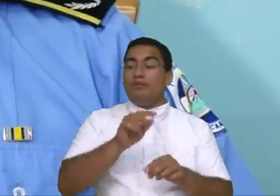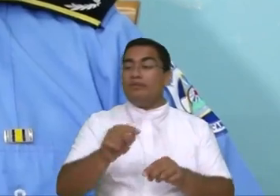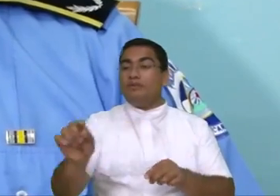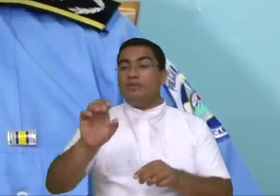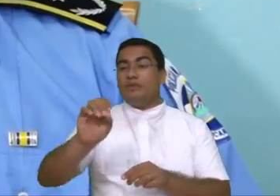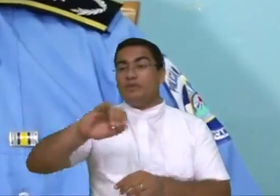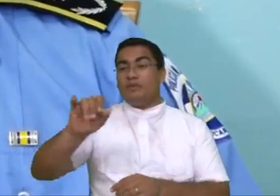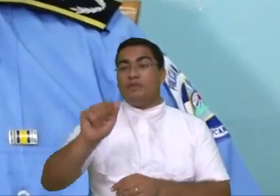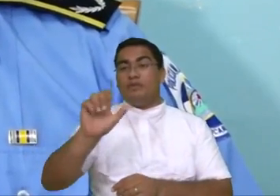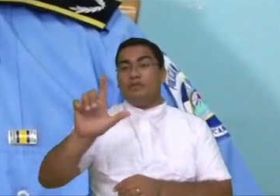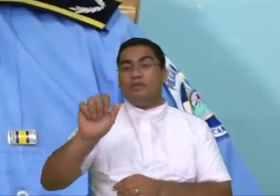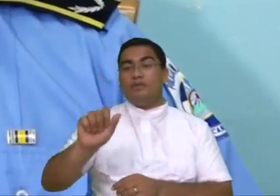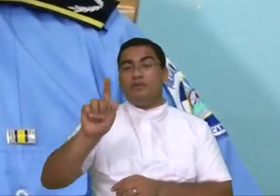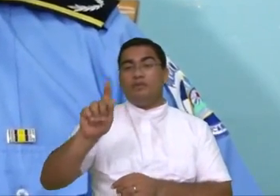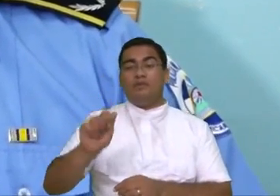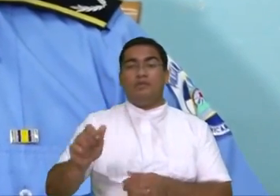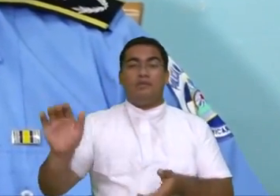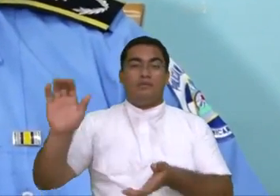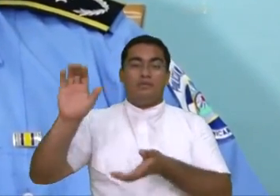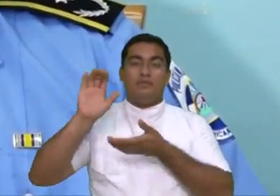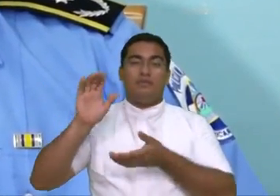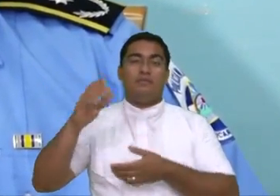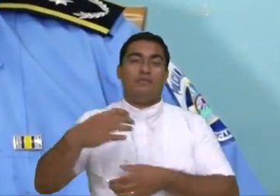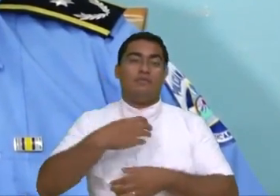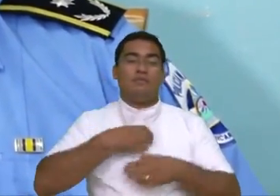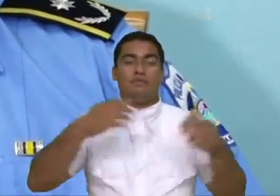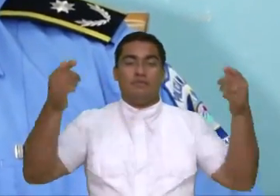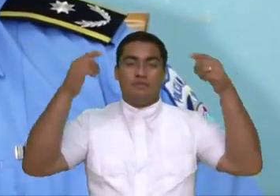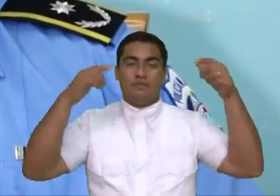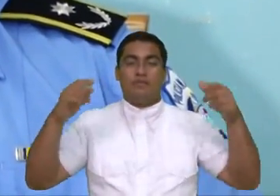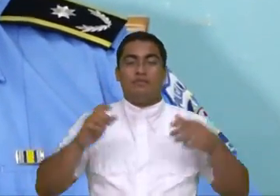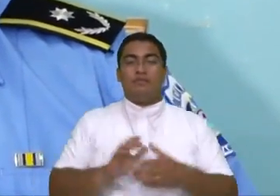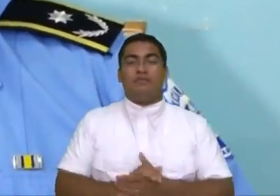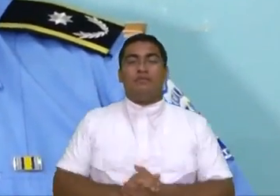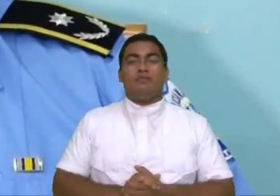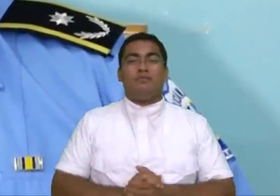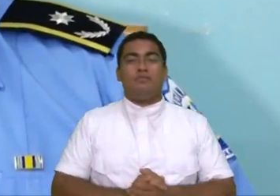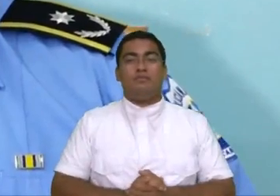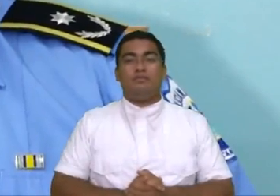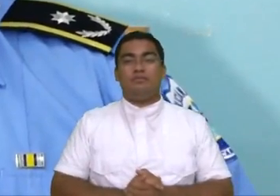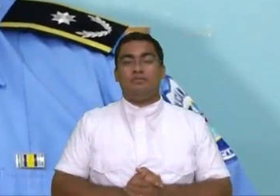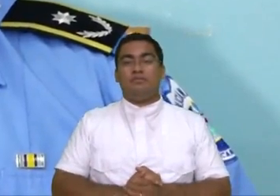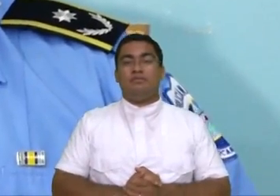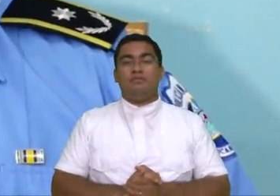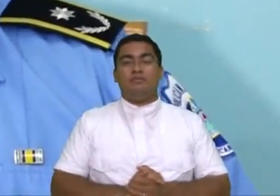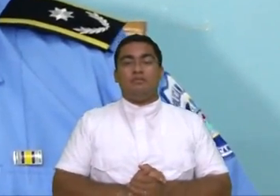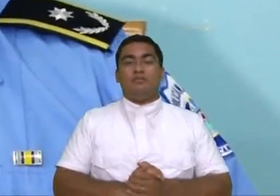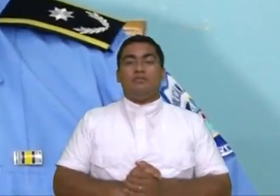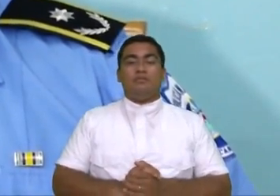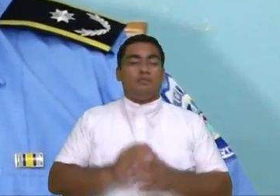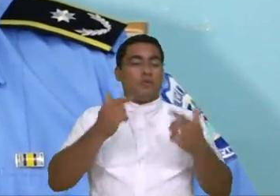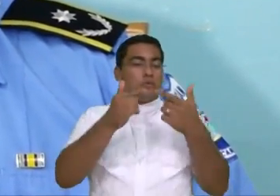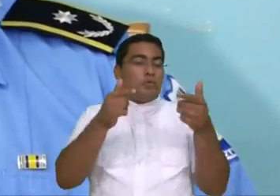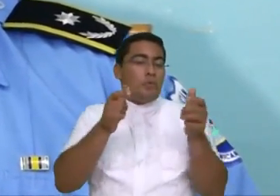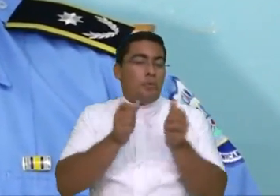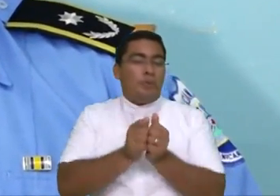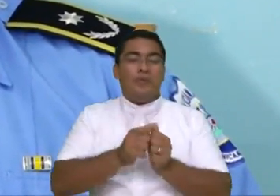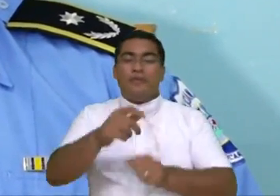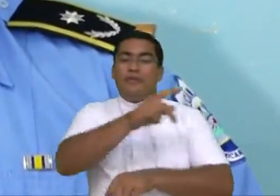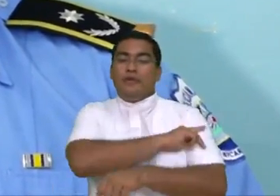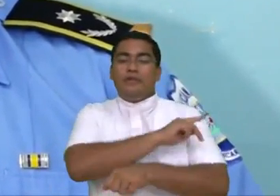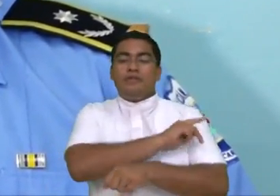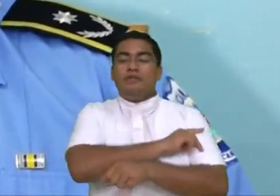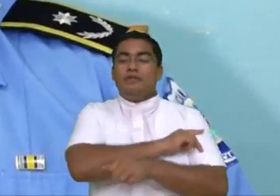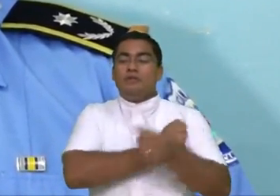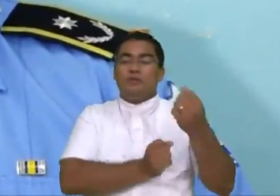Jalata, municipio de Mazatepe, departamento de Masaya. El equipo técnico de investigación de la